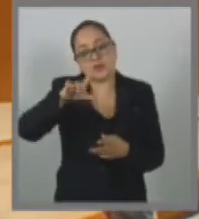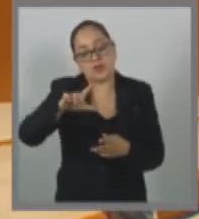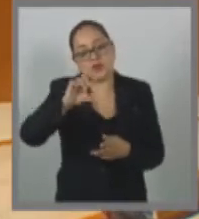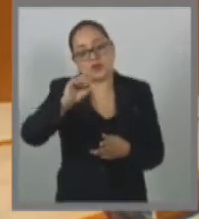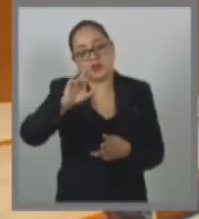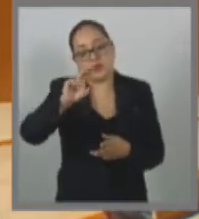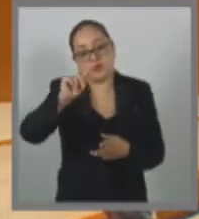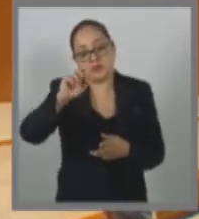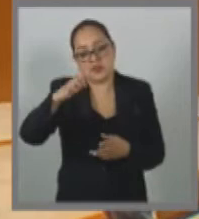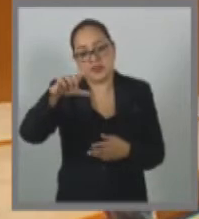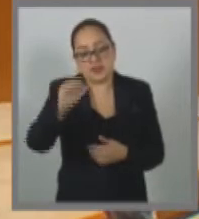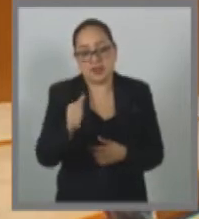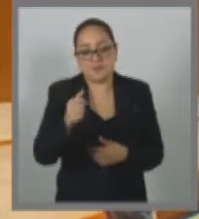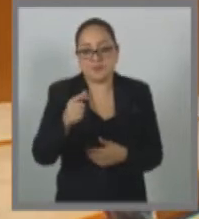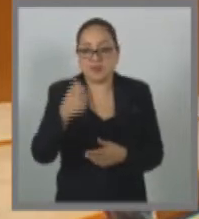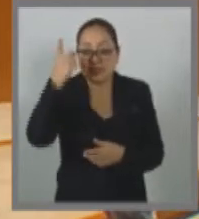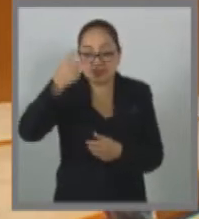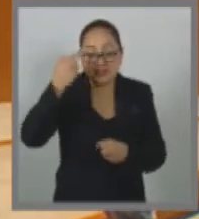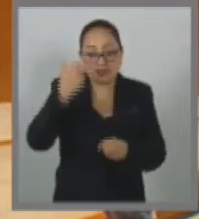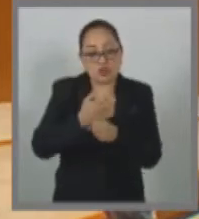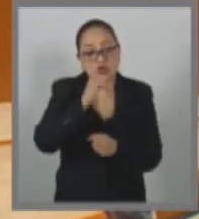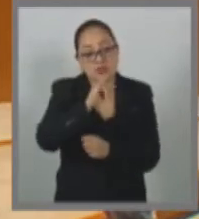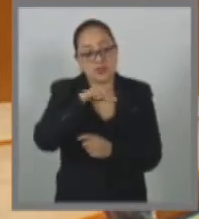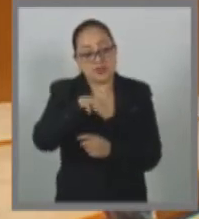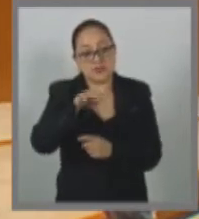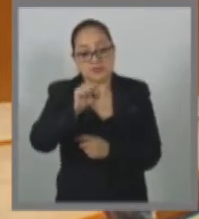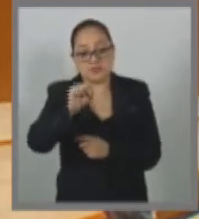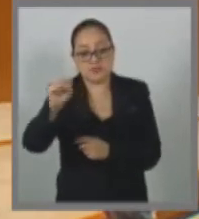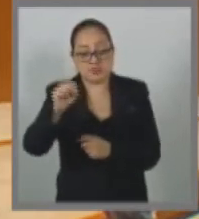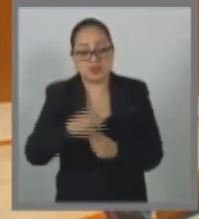director general del Instituto Mexicano del Seguro Social.